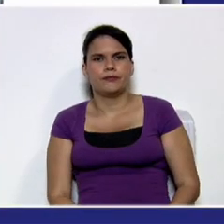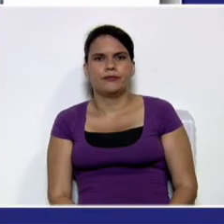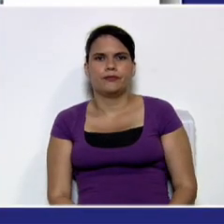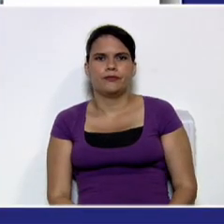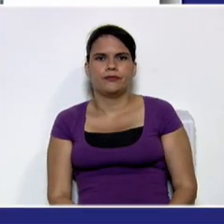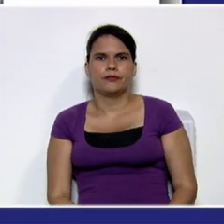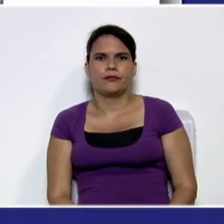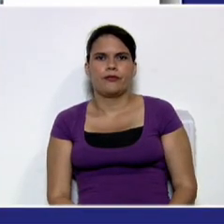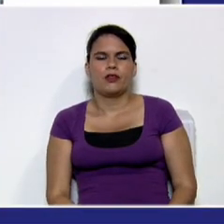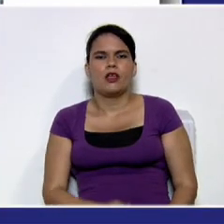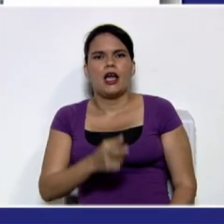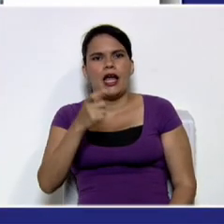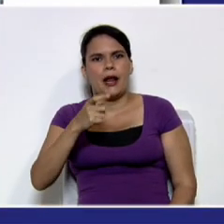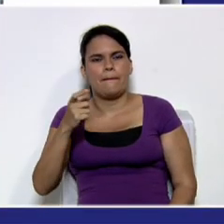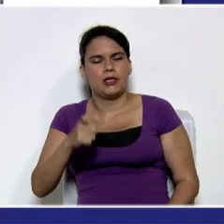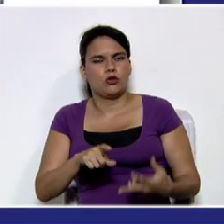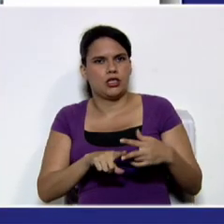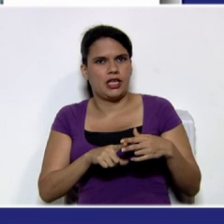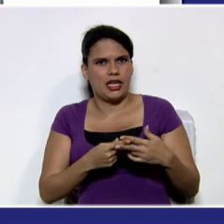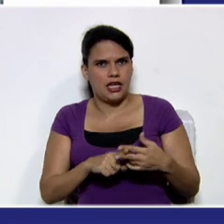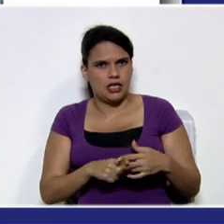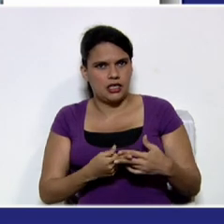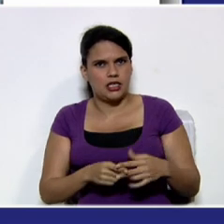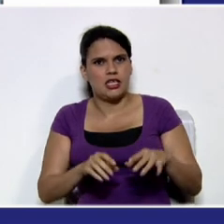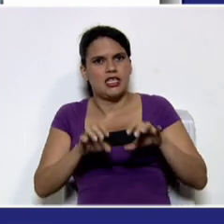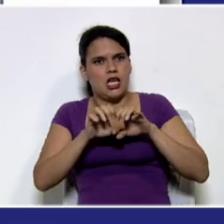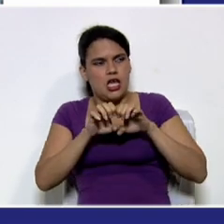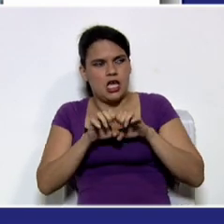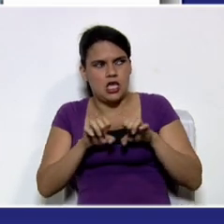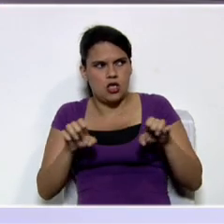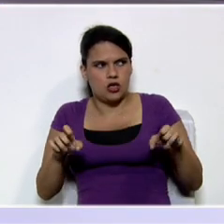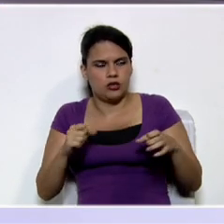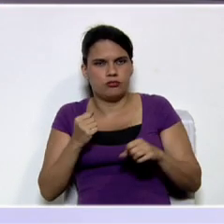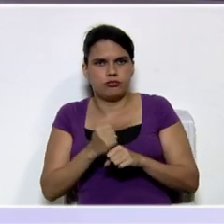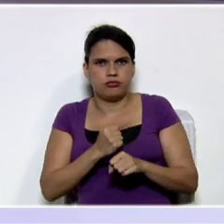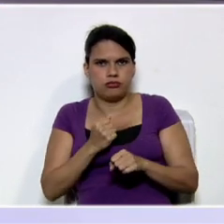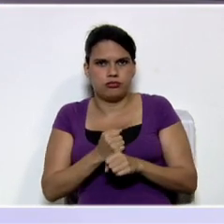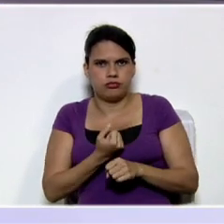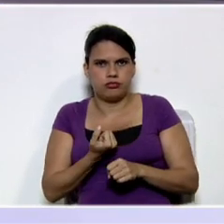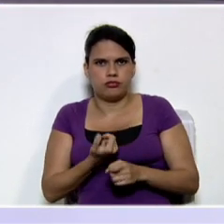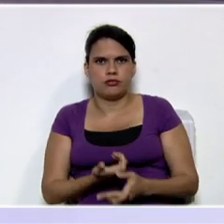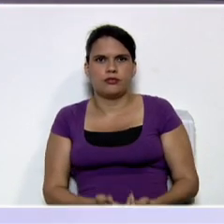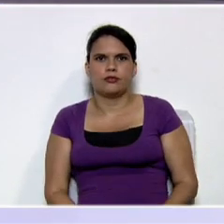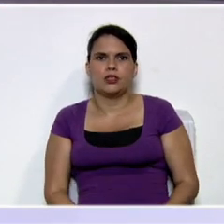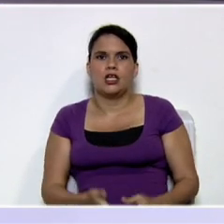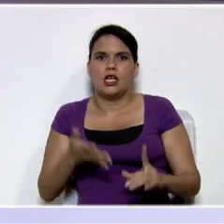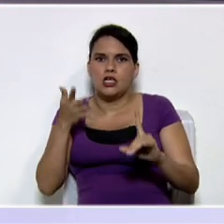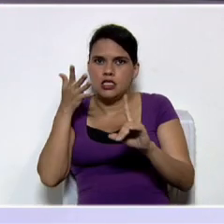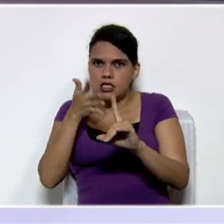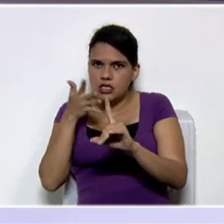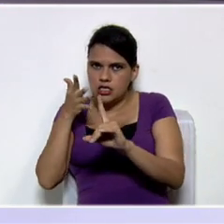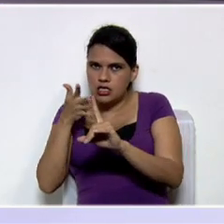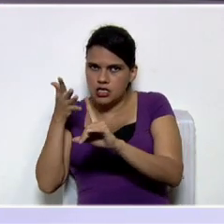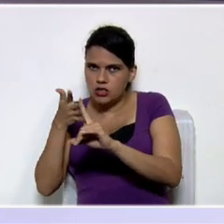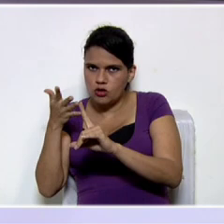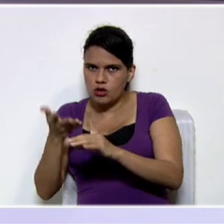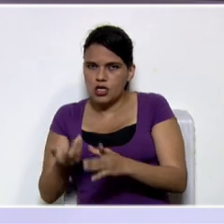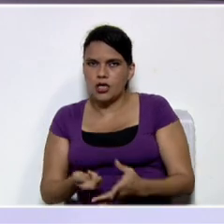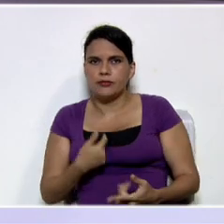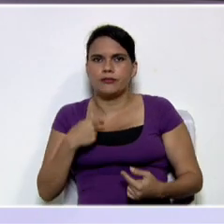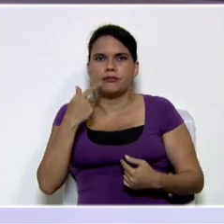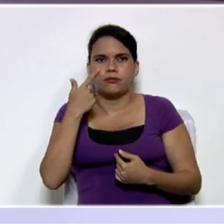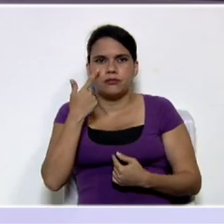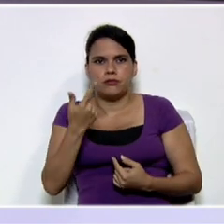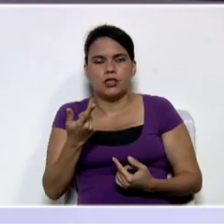con el personal que está en el taller de educación laboral y asistir a las asesorías pedagógicas, por supuesto, considerando